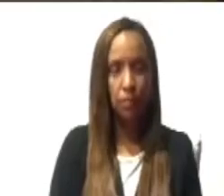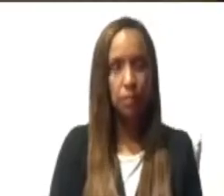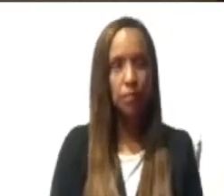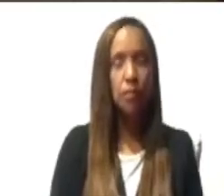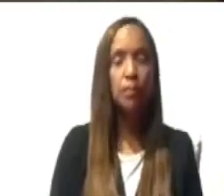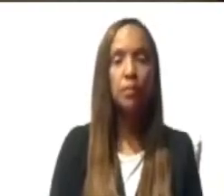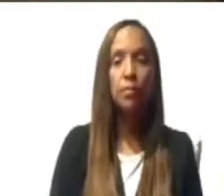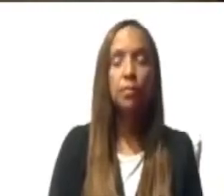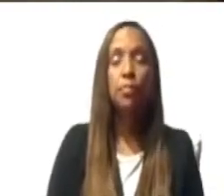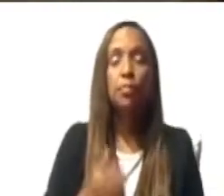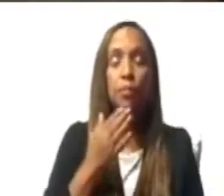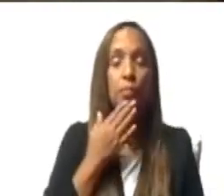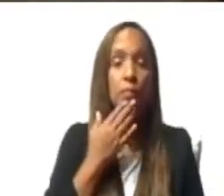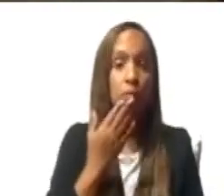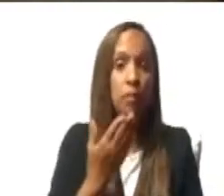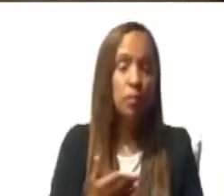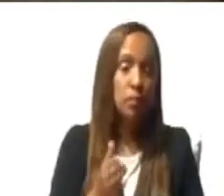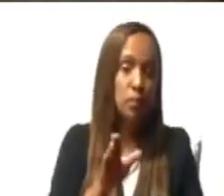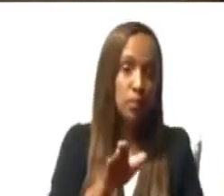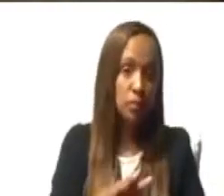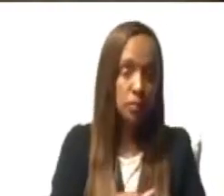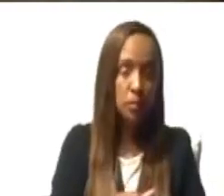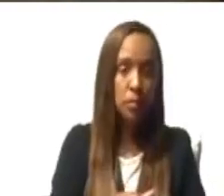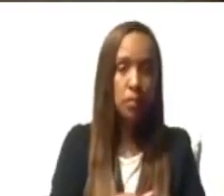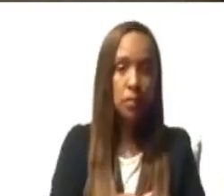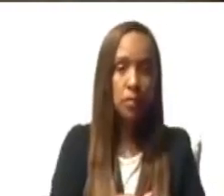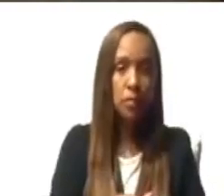vicepresidenta, distinguido secretario y secretaria,